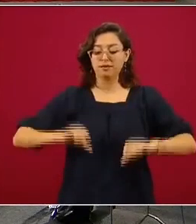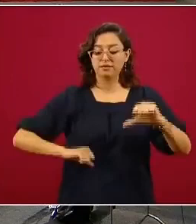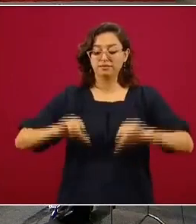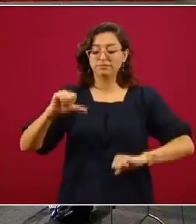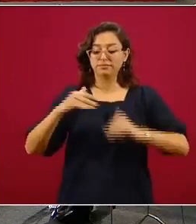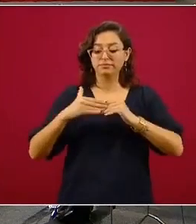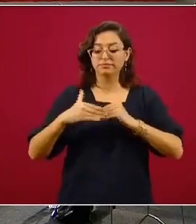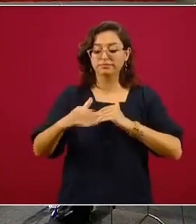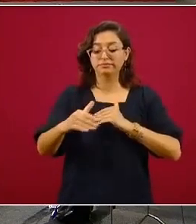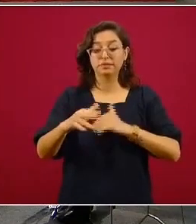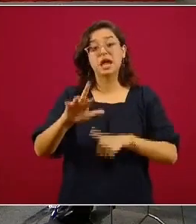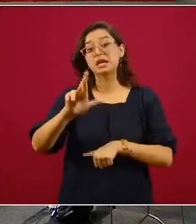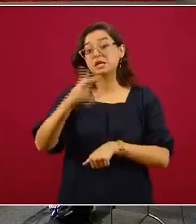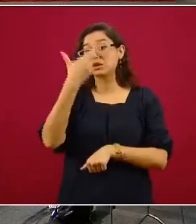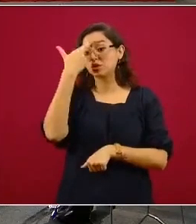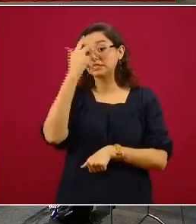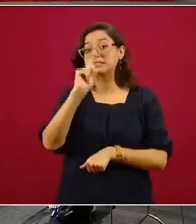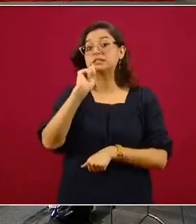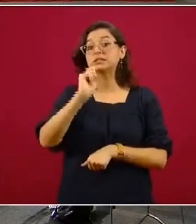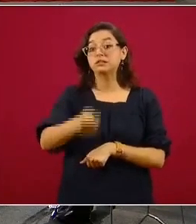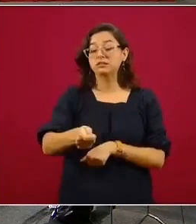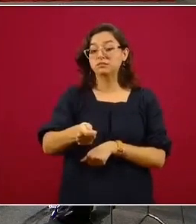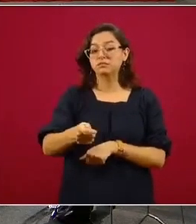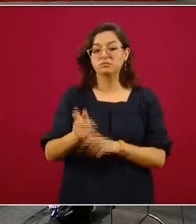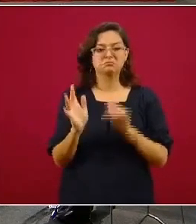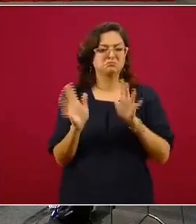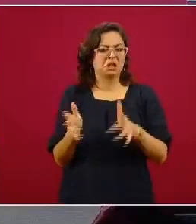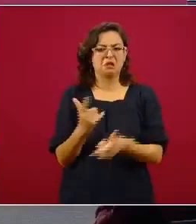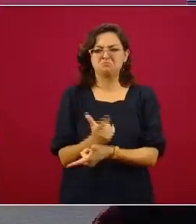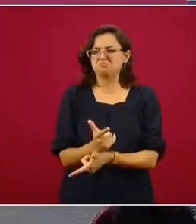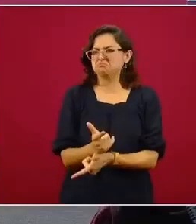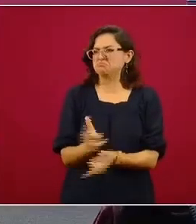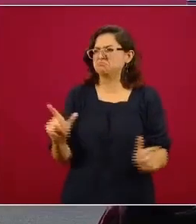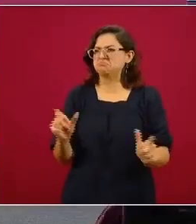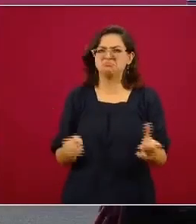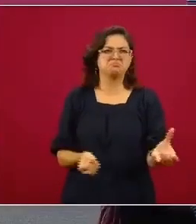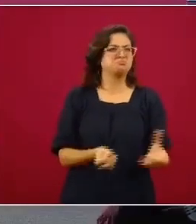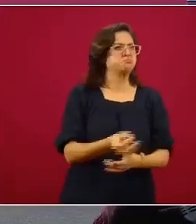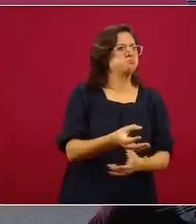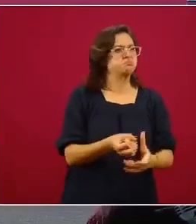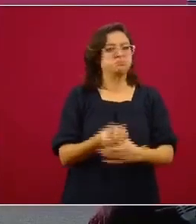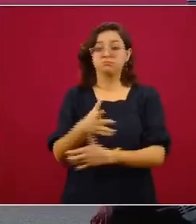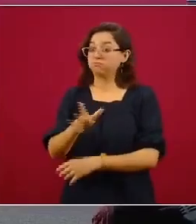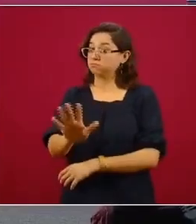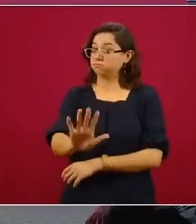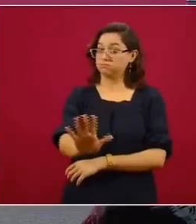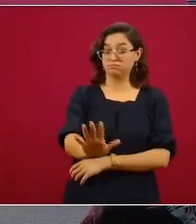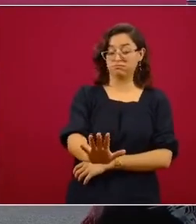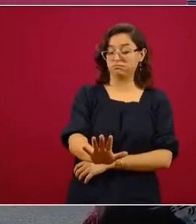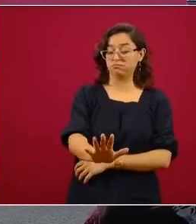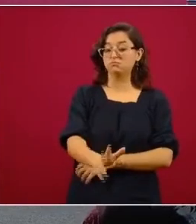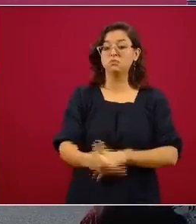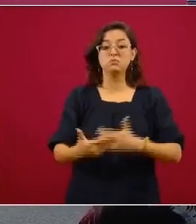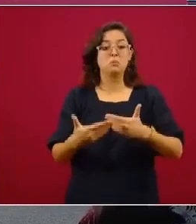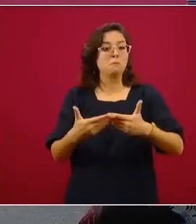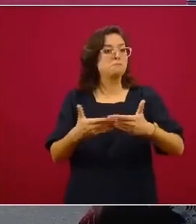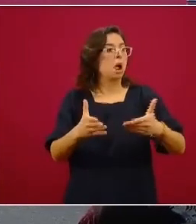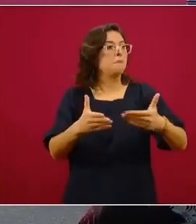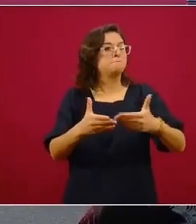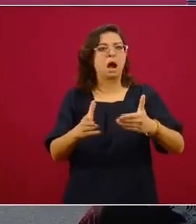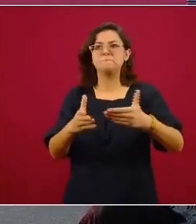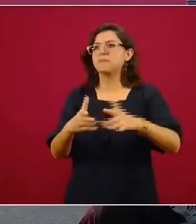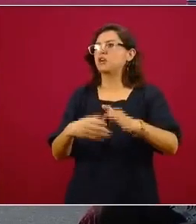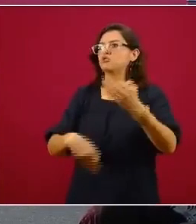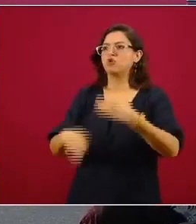normalidad significa no que se dejan de hacer las acciones de sana distancia, no que se abre nuevamente en todas